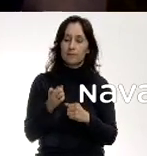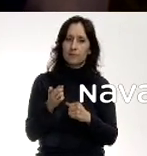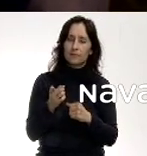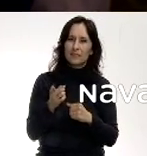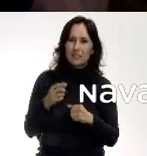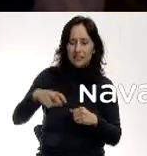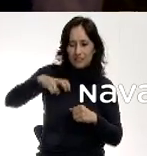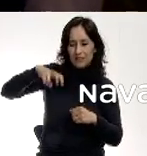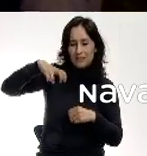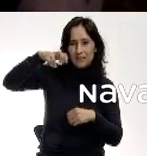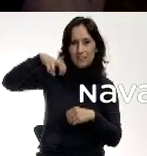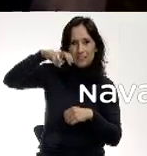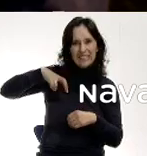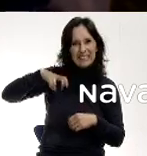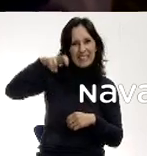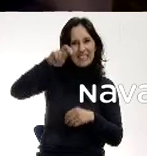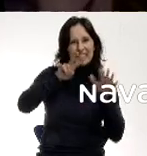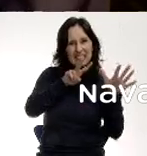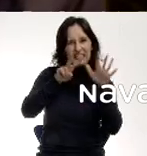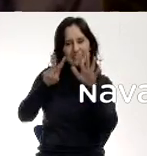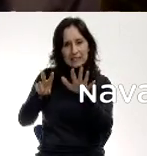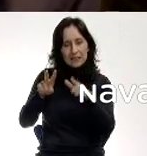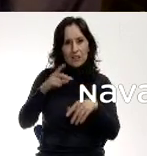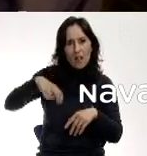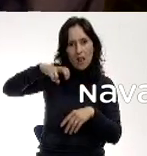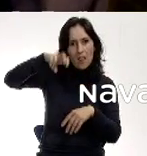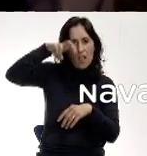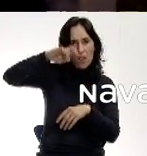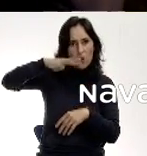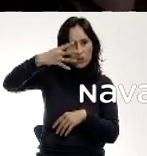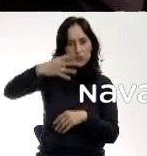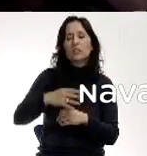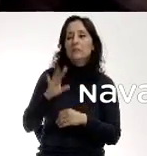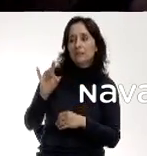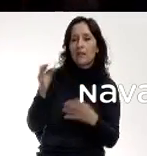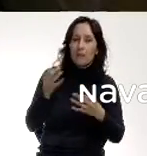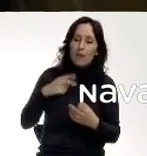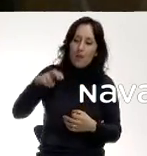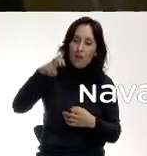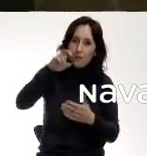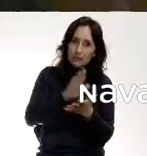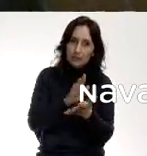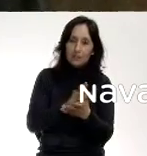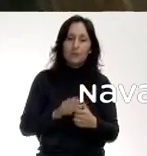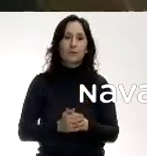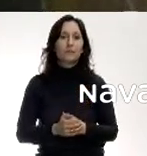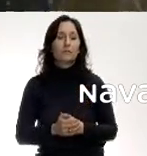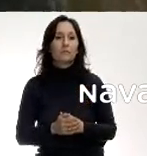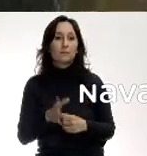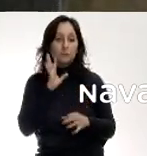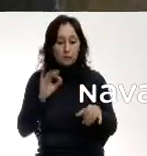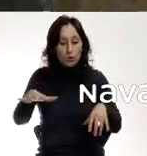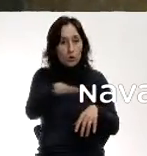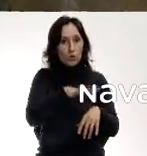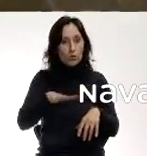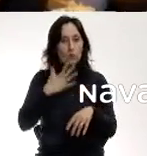77 escaleras. Sí, efectivamente. Hay que subir despacio y con tranquilidad. Y aquí por donde ahora estamos, estaba la guardia hace siglos,